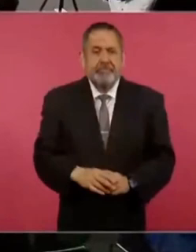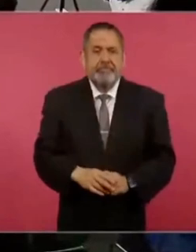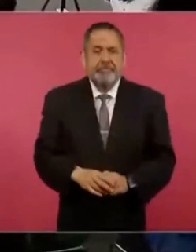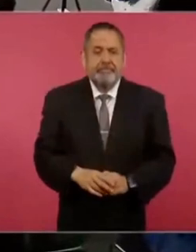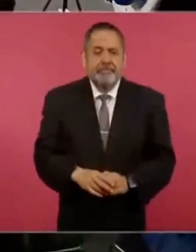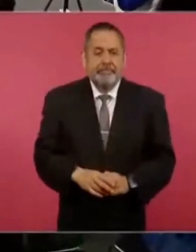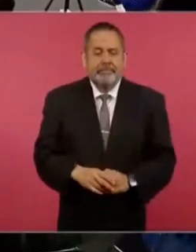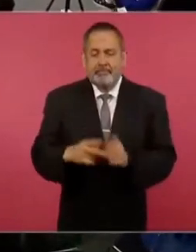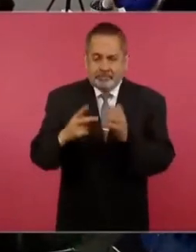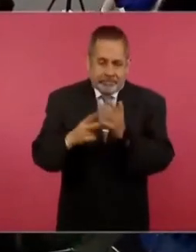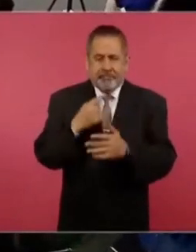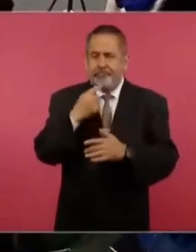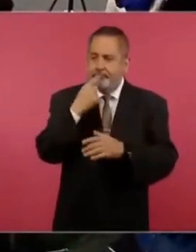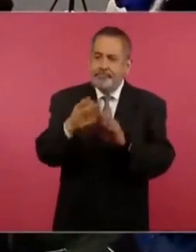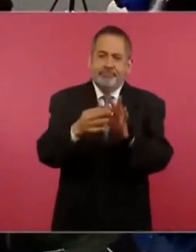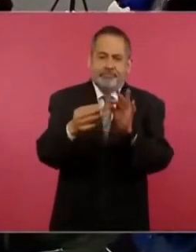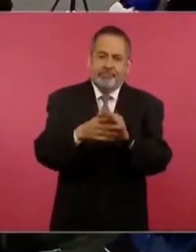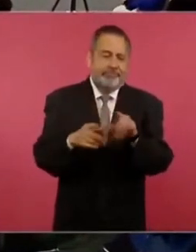reiterar